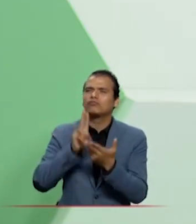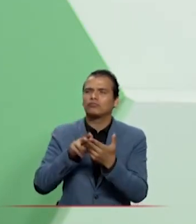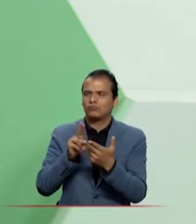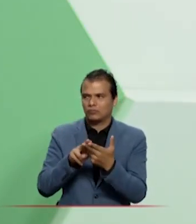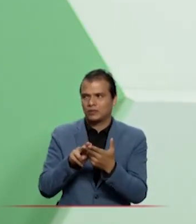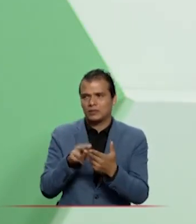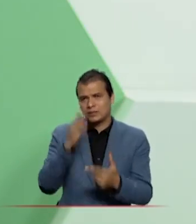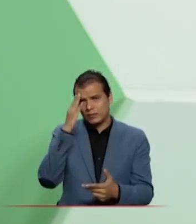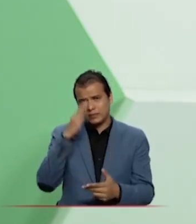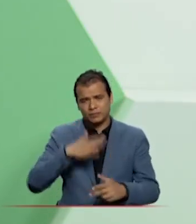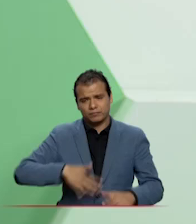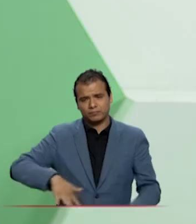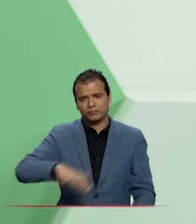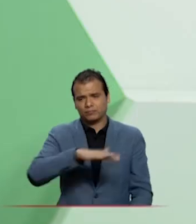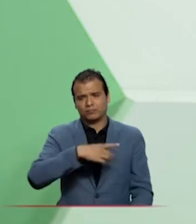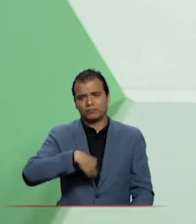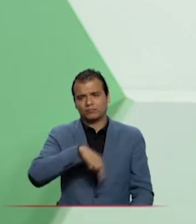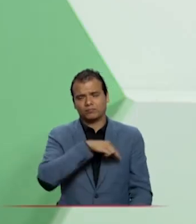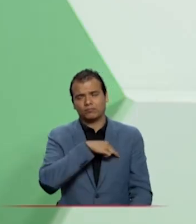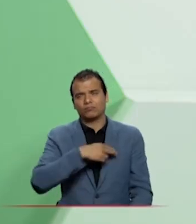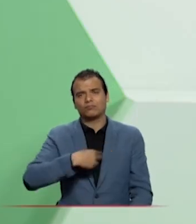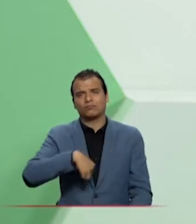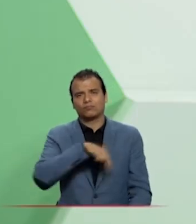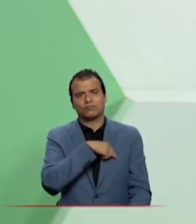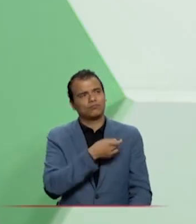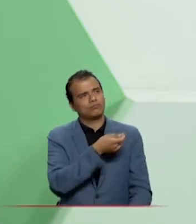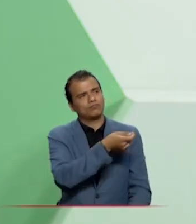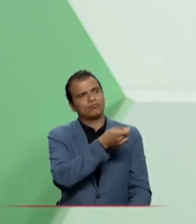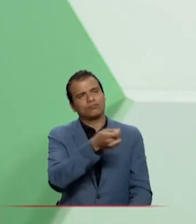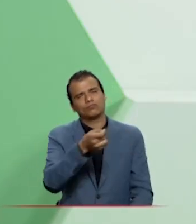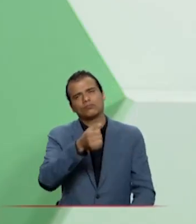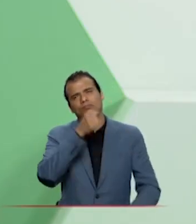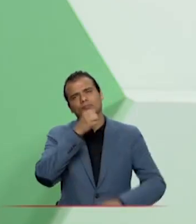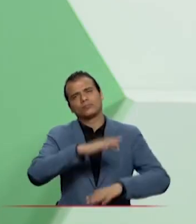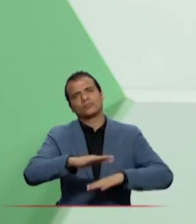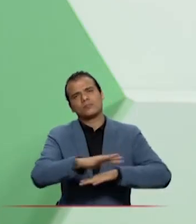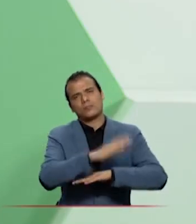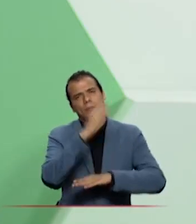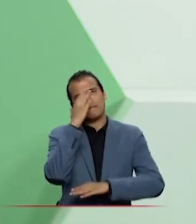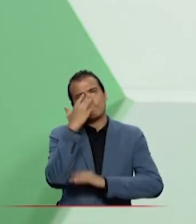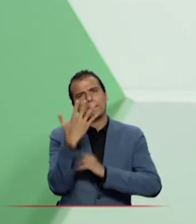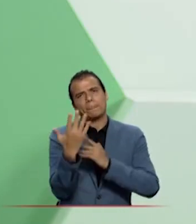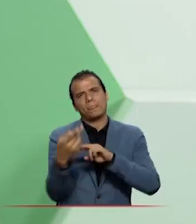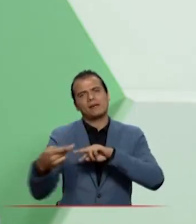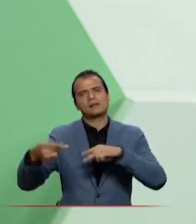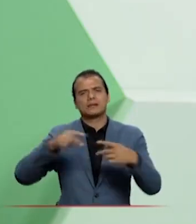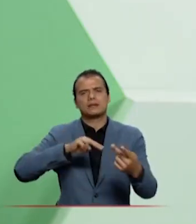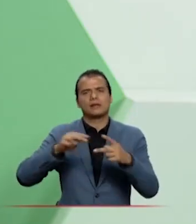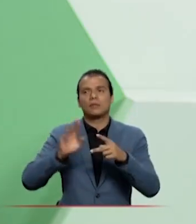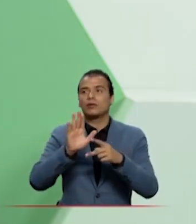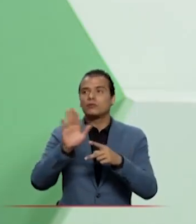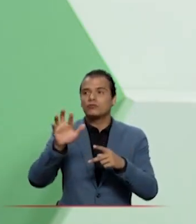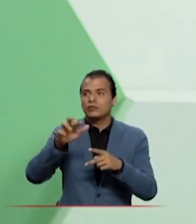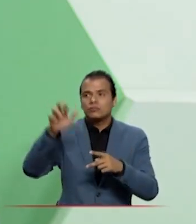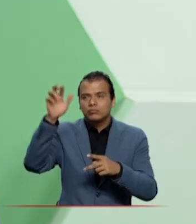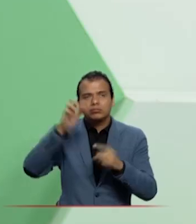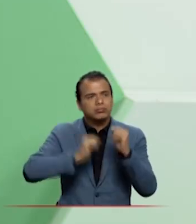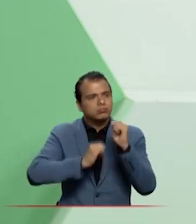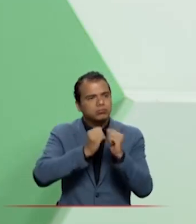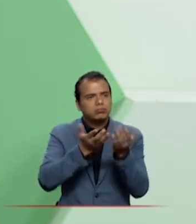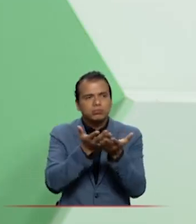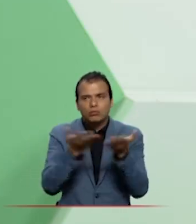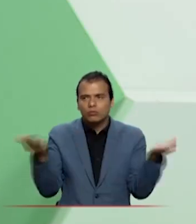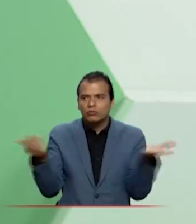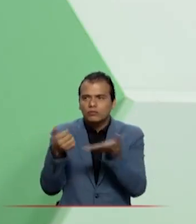donde todo varía Pero al final para eso están los satélites la información técnica las estaciones y profesionales como usted hay muchos